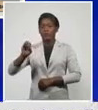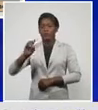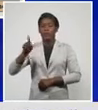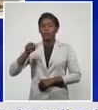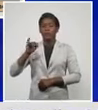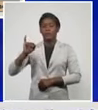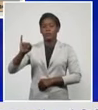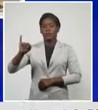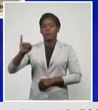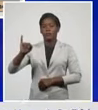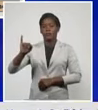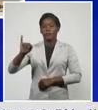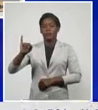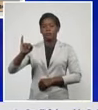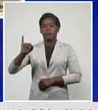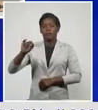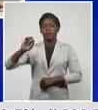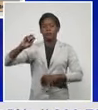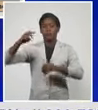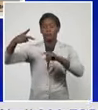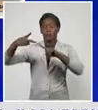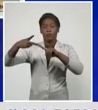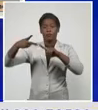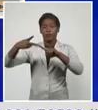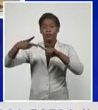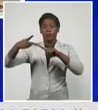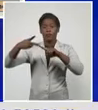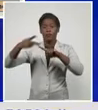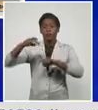290,6. Le sigue Pinar del Río con